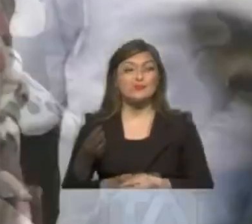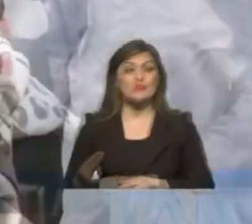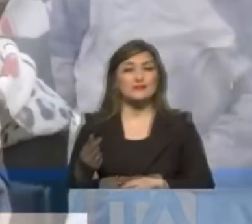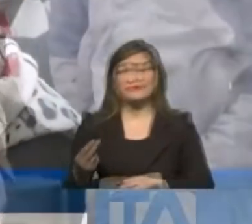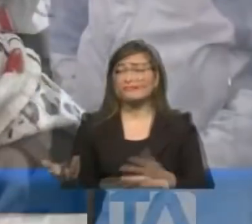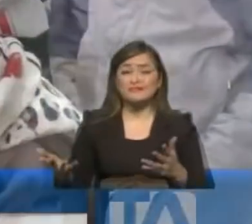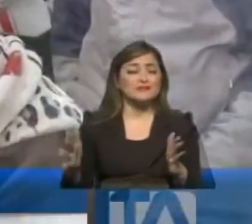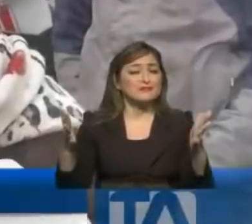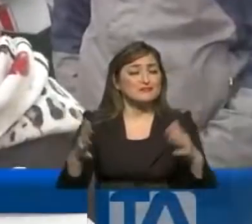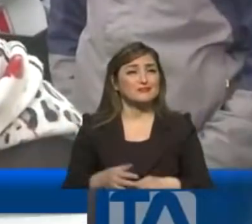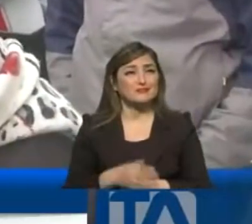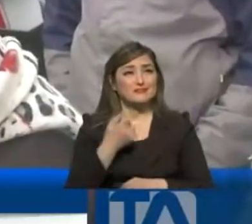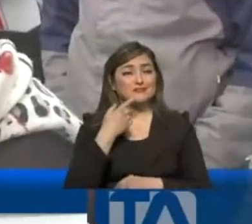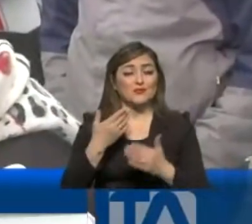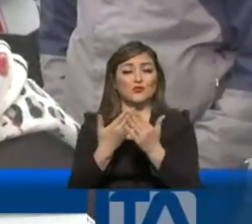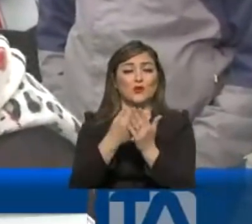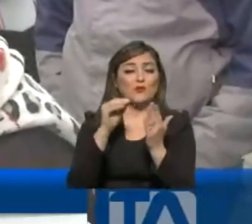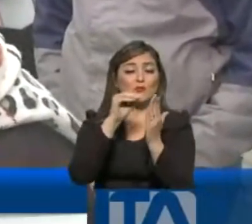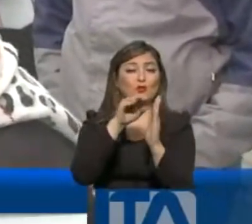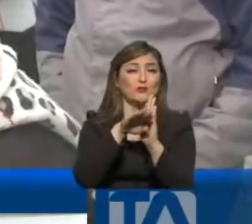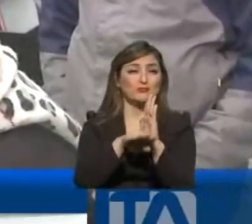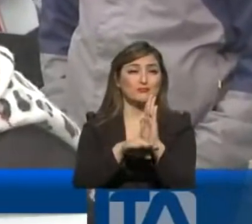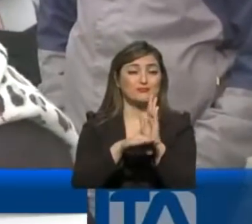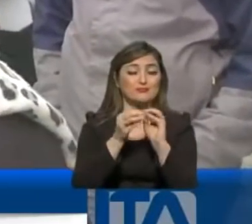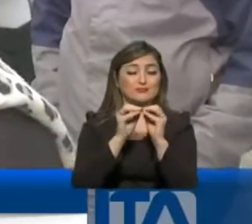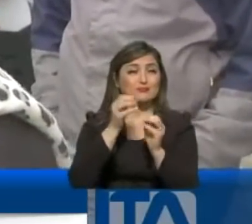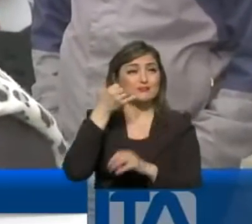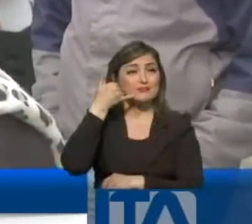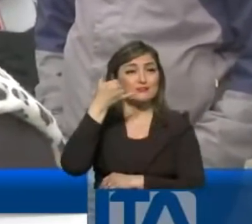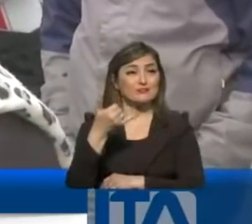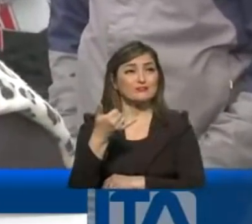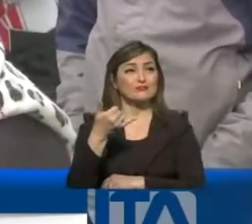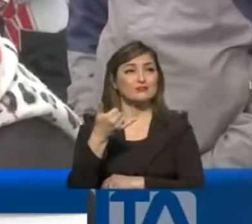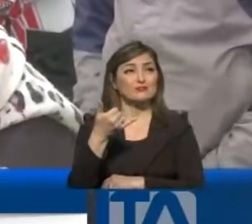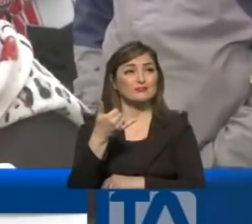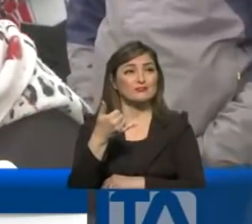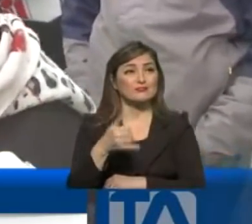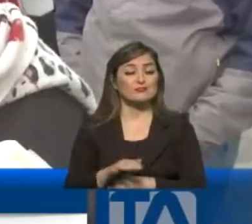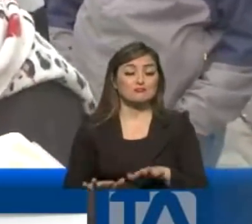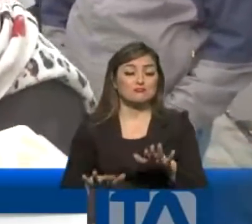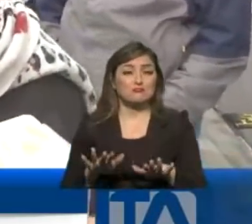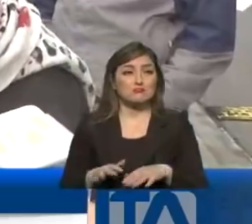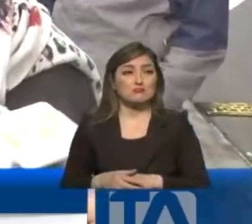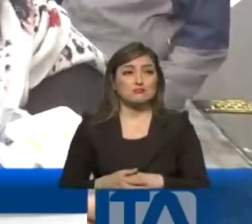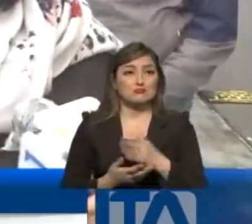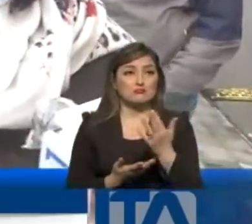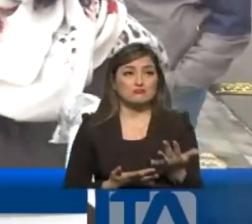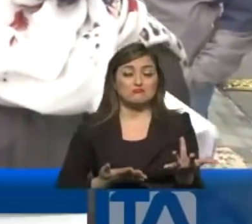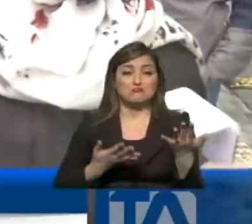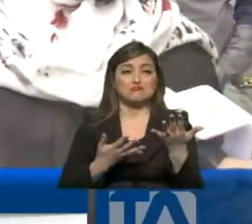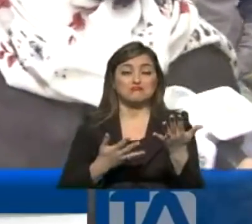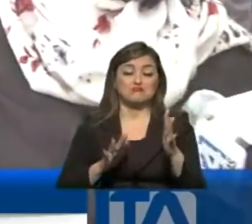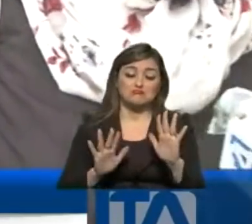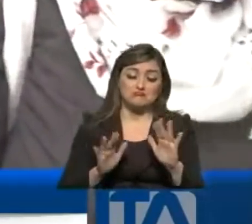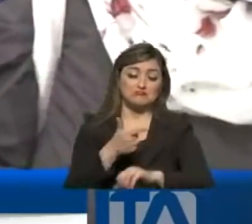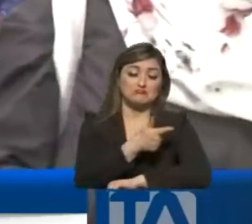Pongamos y hagamos un nuevo listado con teléfonos y todo, y que seguramente esperemos, o tal